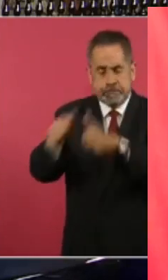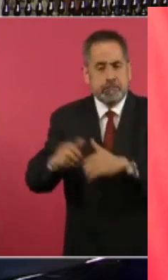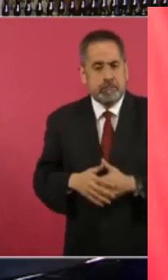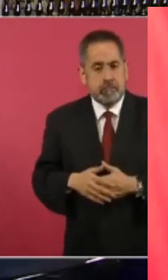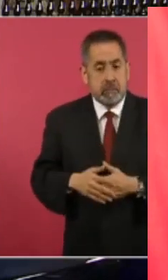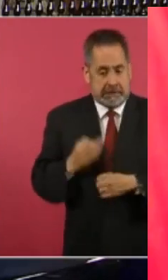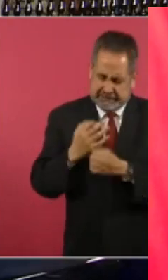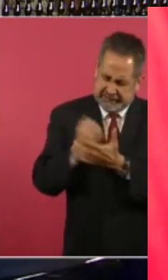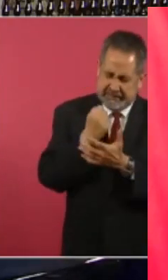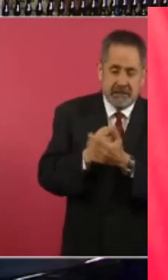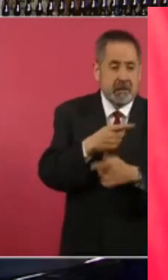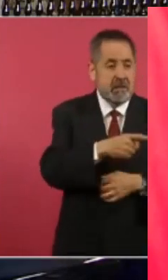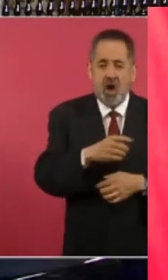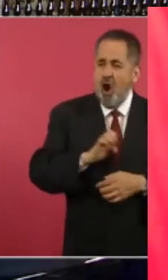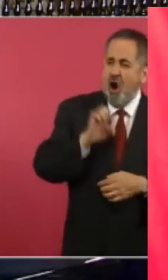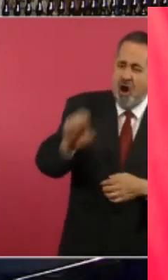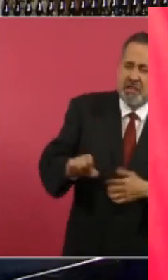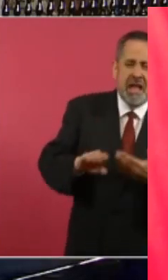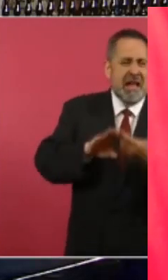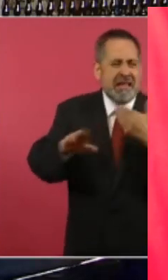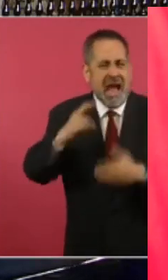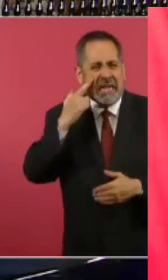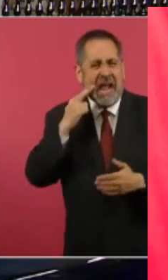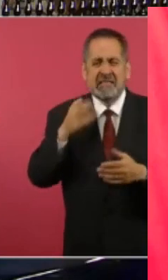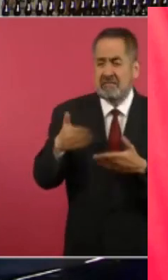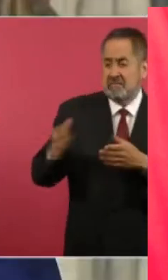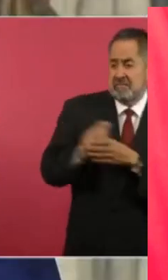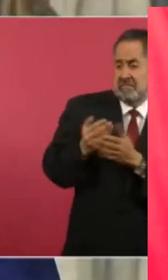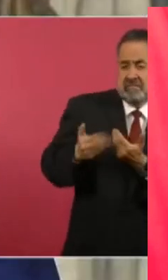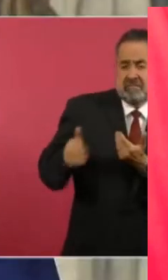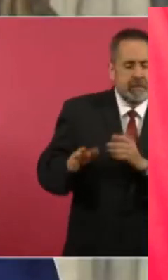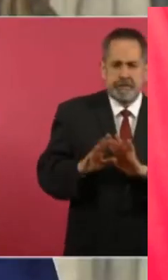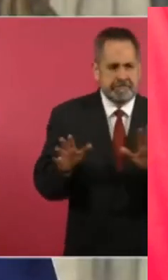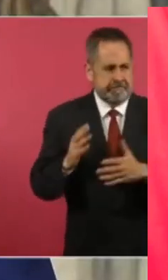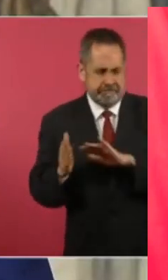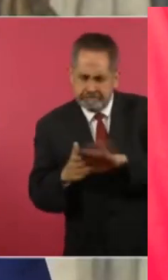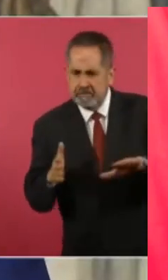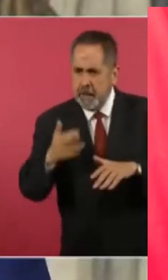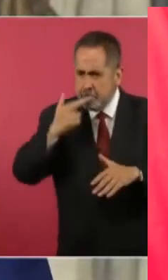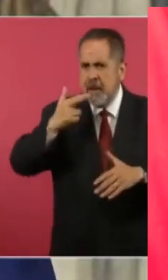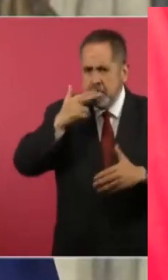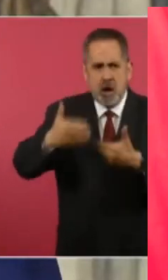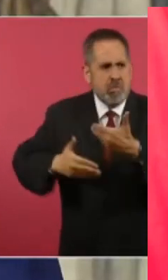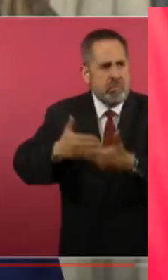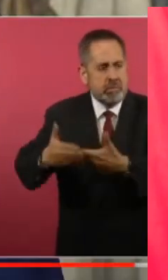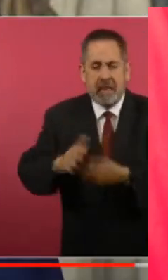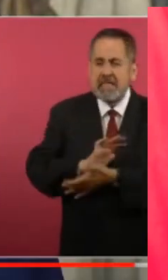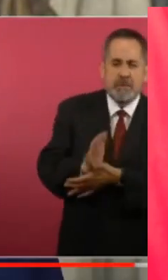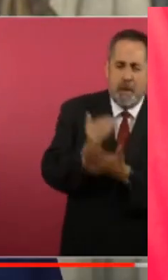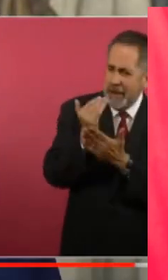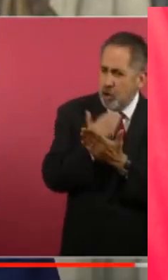la batalla contra el racismo, el clasismo y la discriminación. Hemos reducido